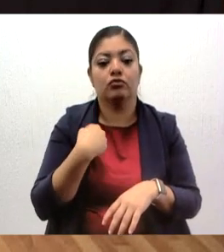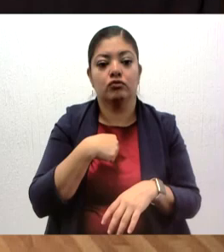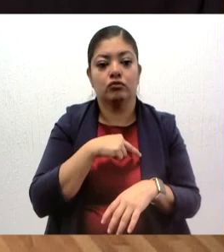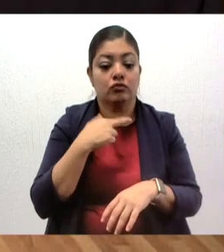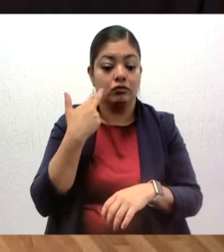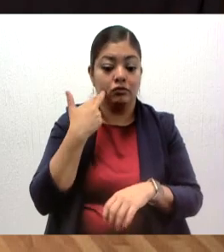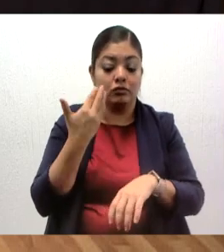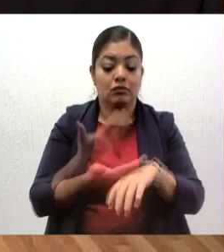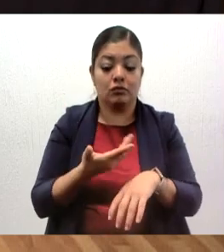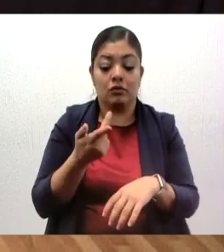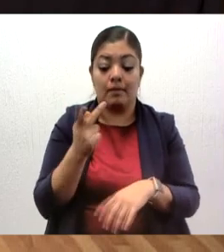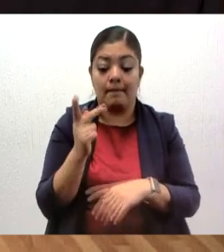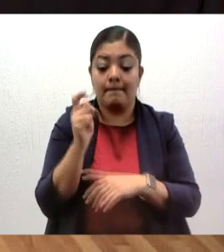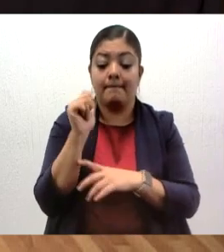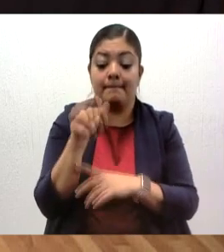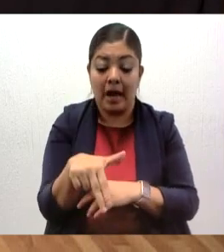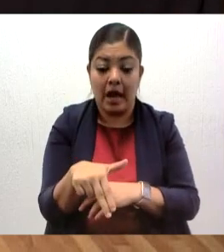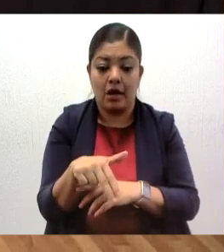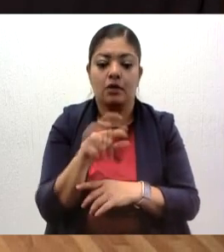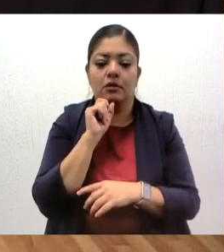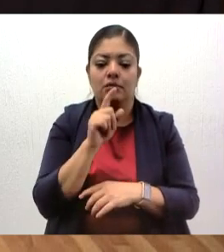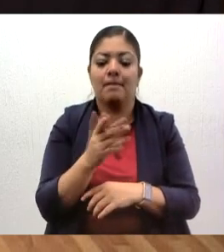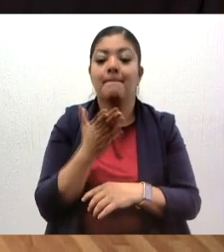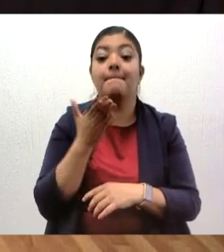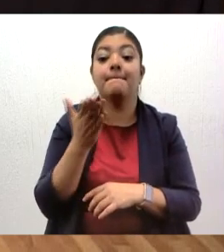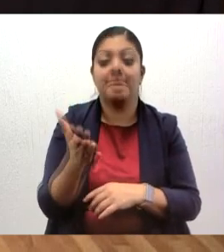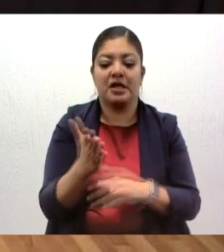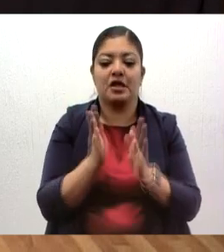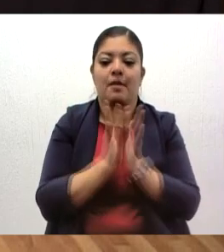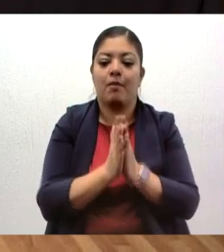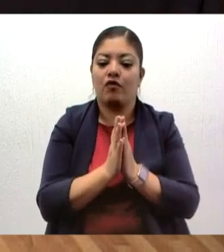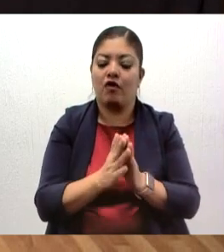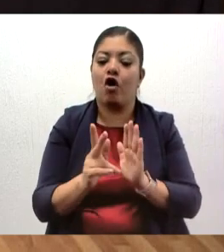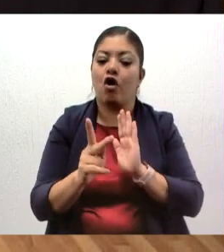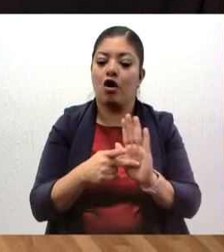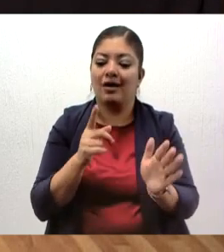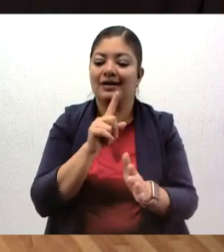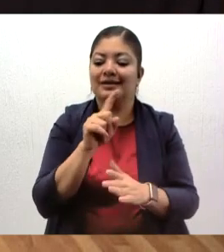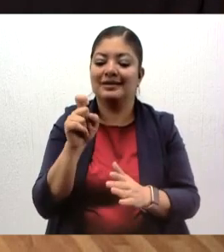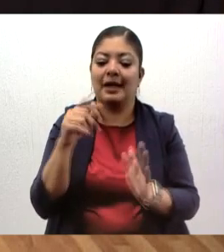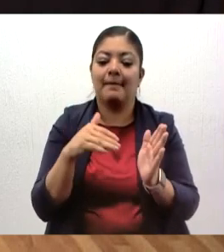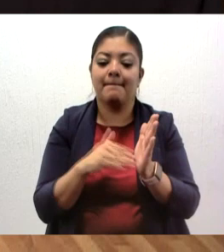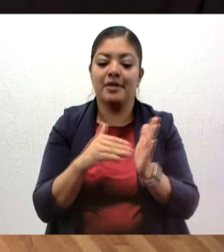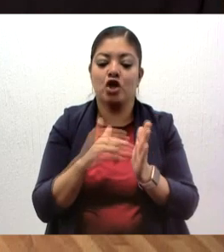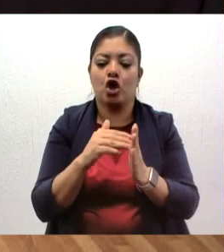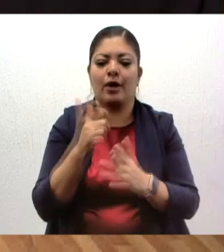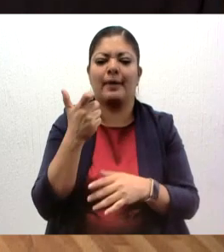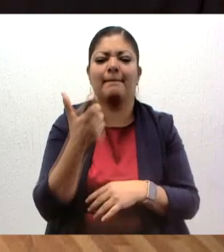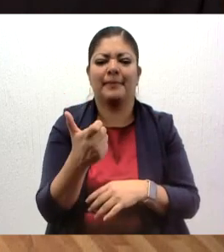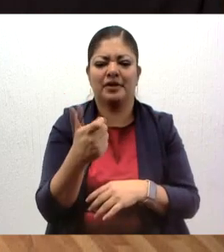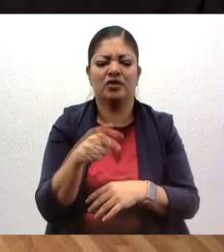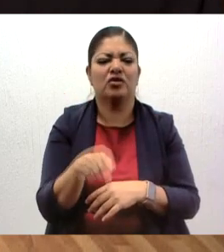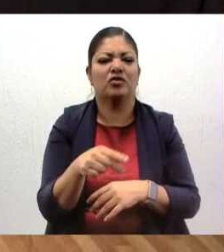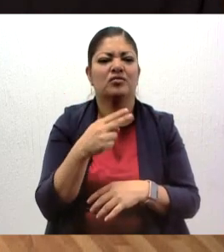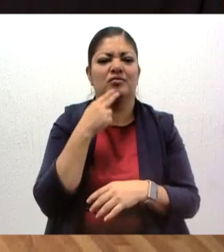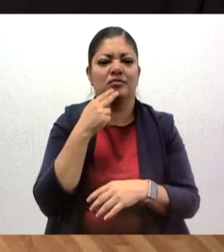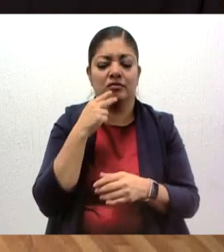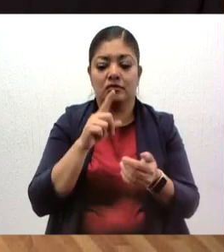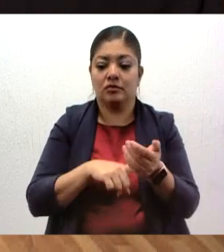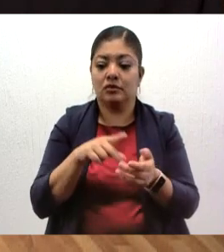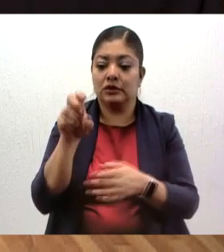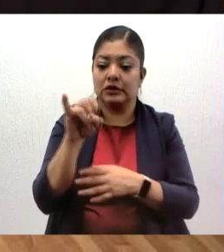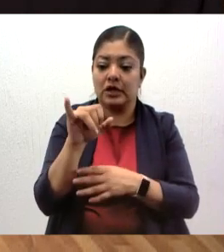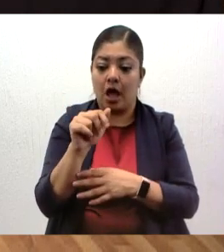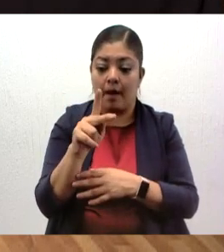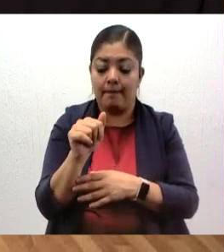partido Acción Nacional está solicitando que se haga esta reasignación de 100 millones de pesos con los cuales el titular del siapa tendrá que estar